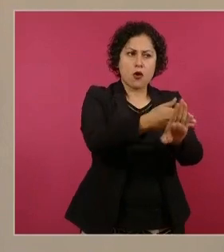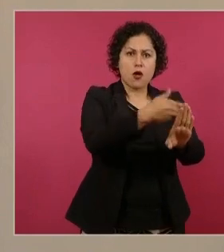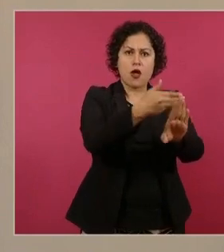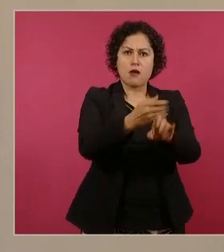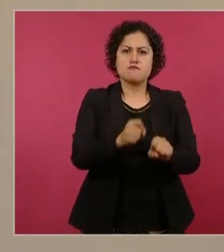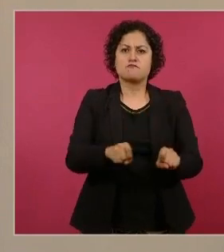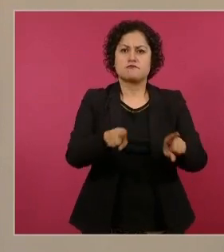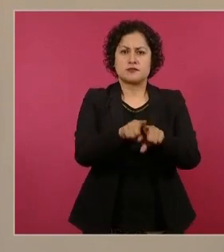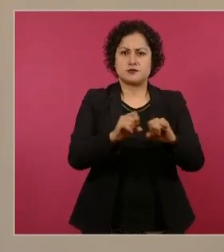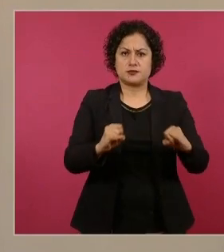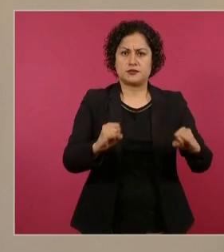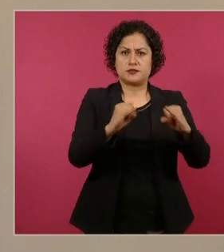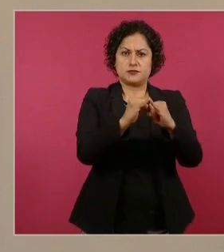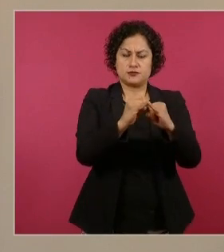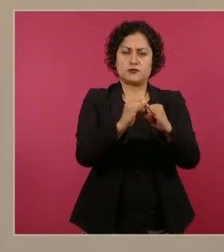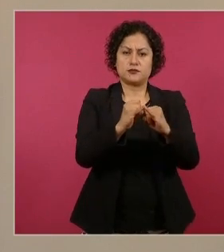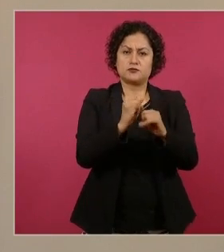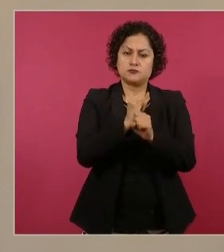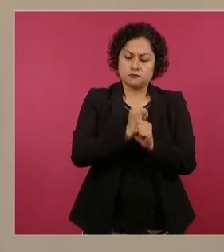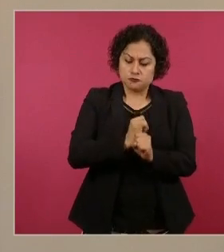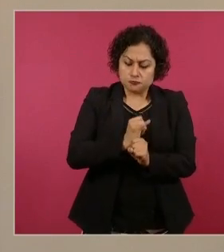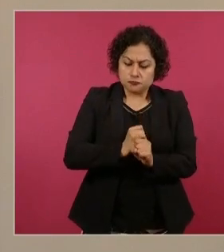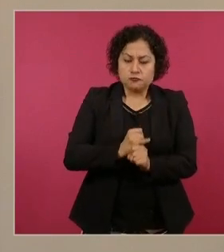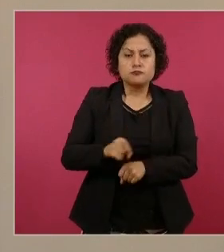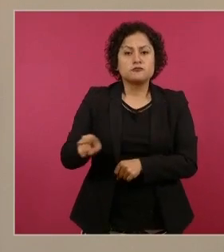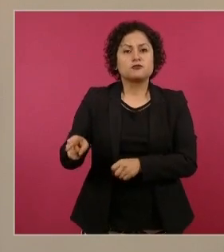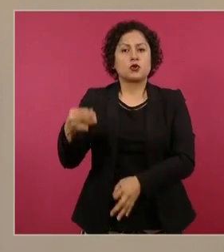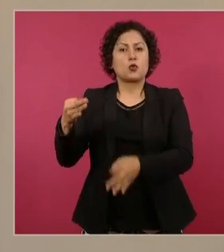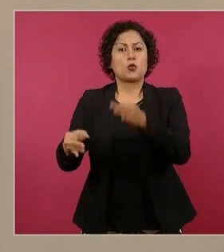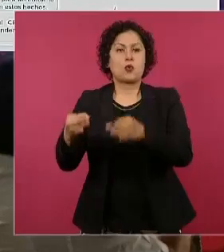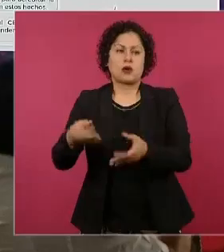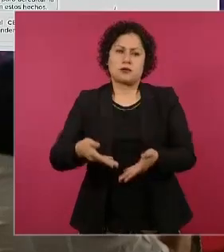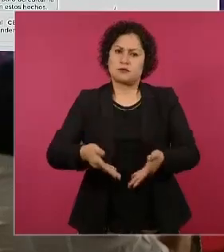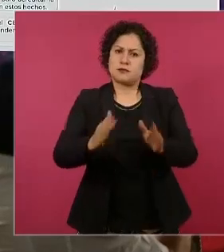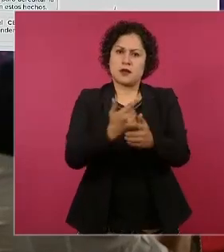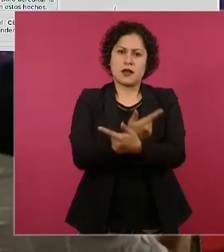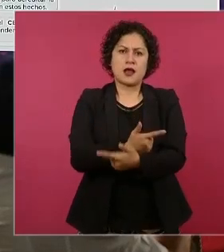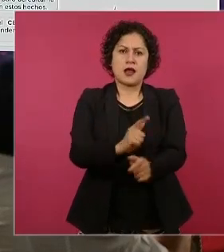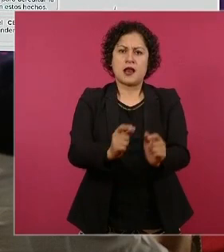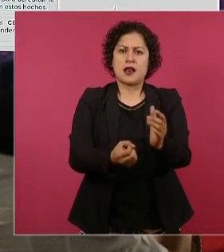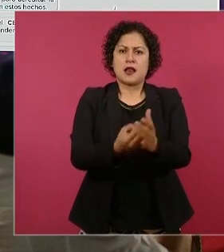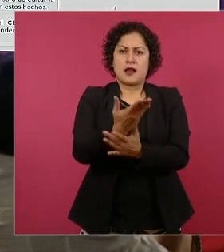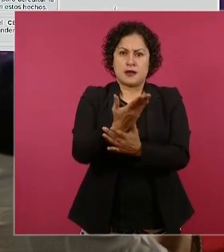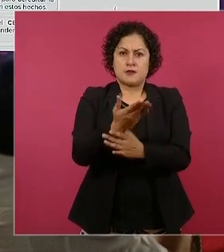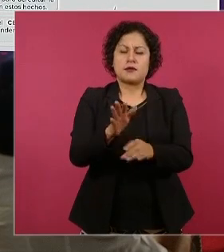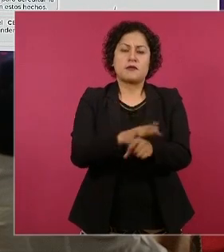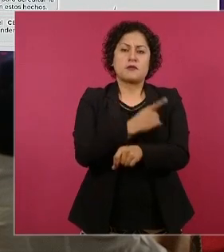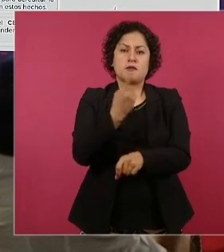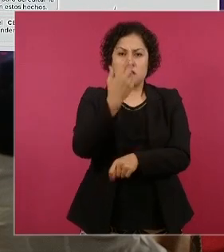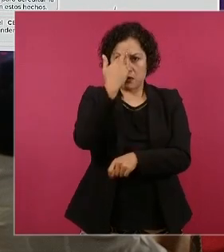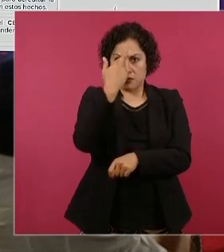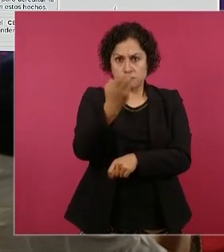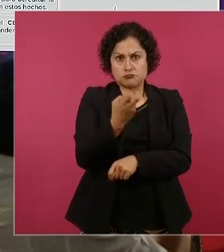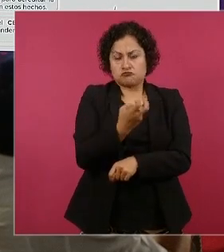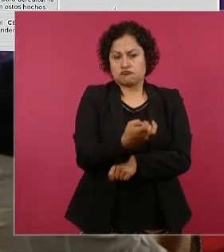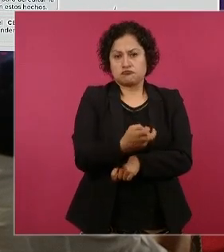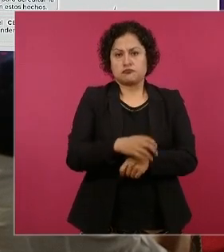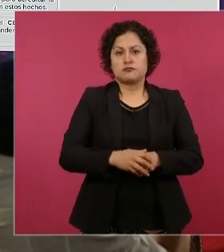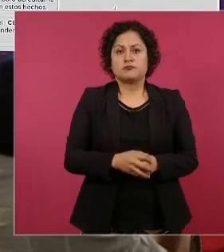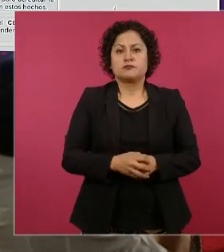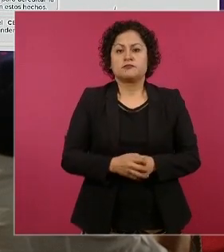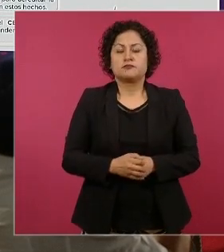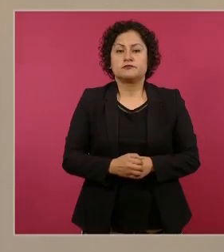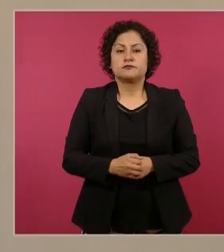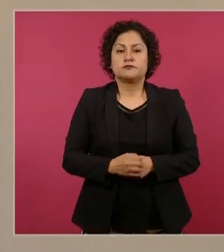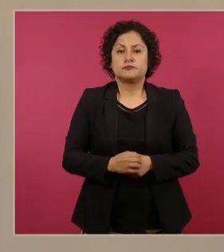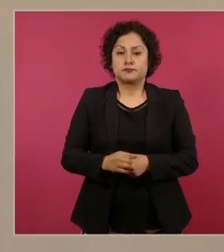misma institución. Por lo anterior, ordenó de manera inmediata su libertad por esta causa penal. De acuerdo con